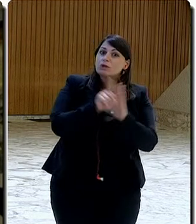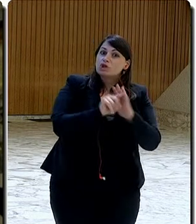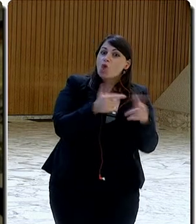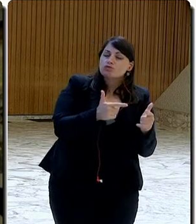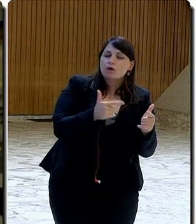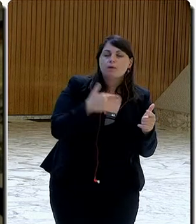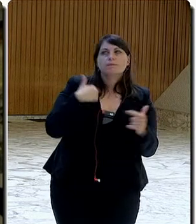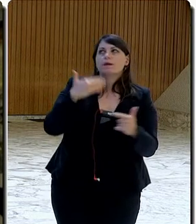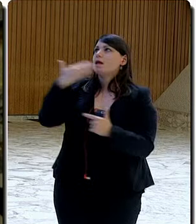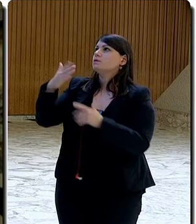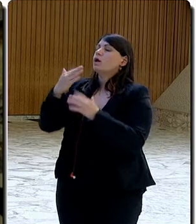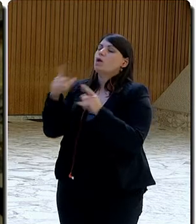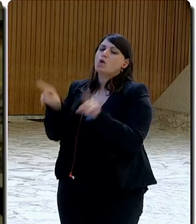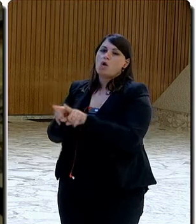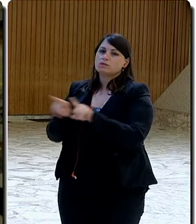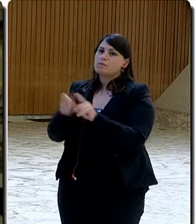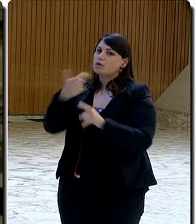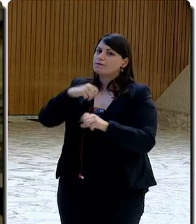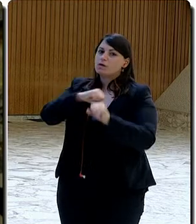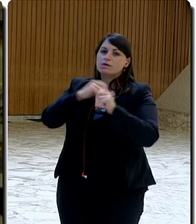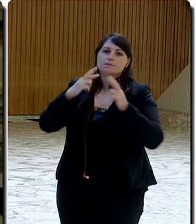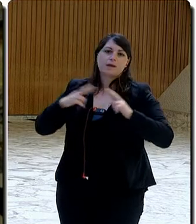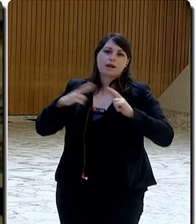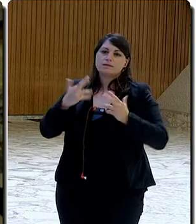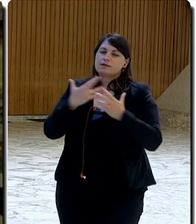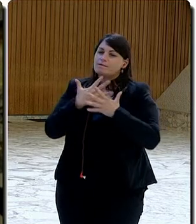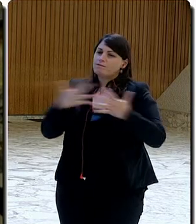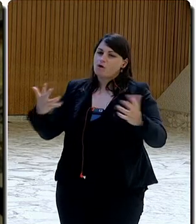en el Señor. Así sea.